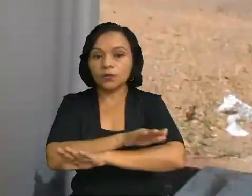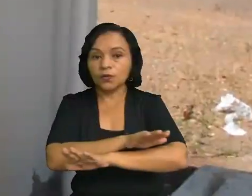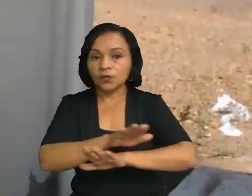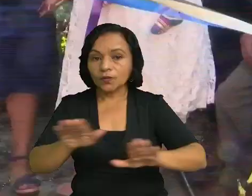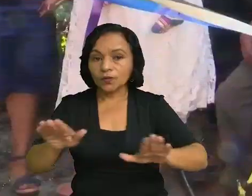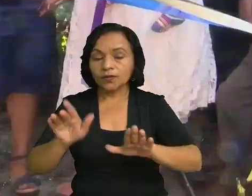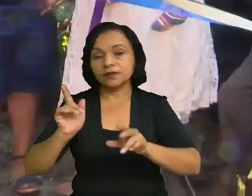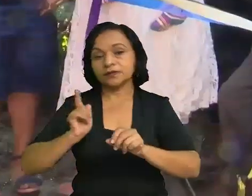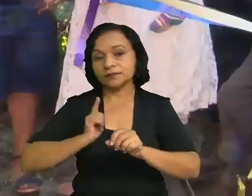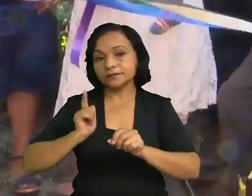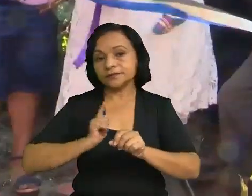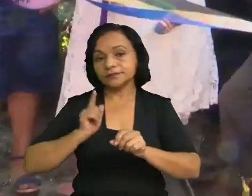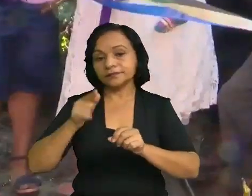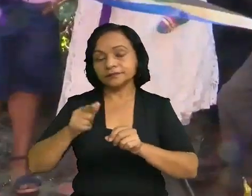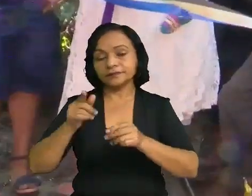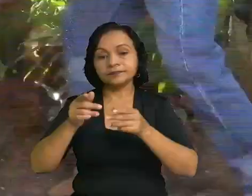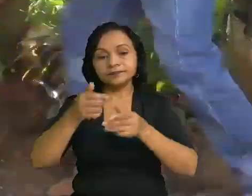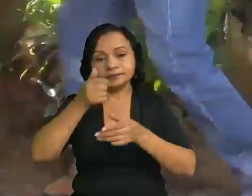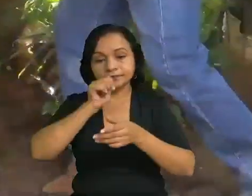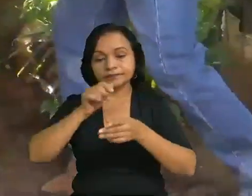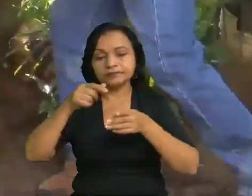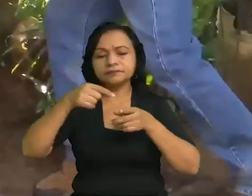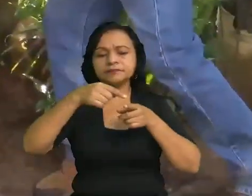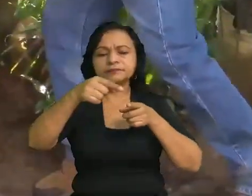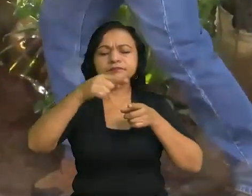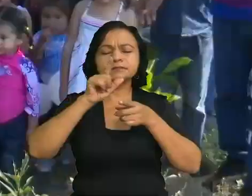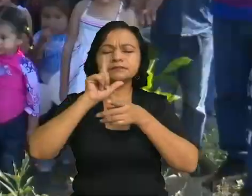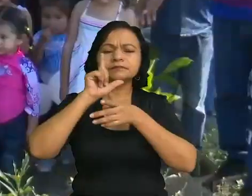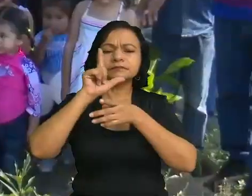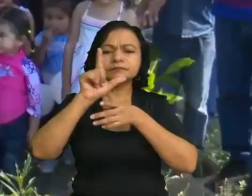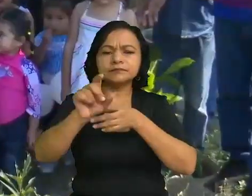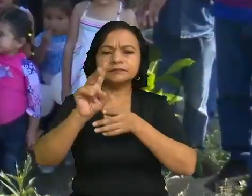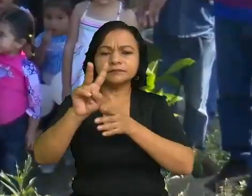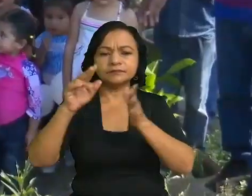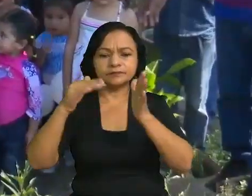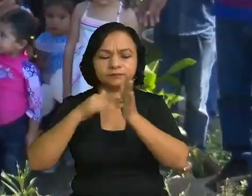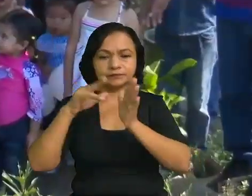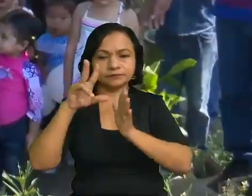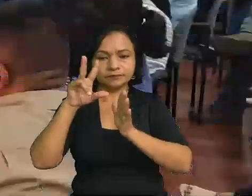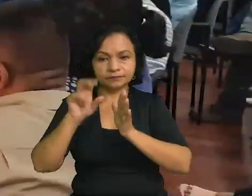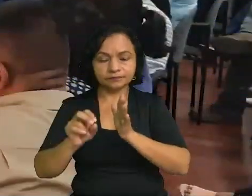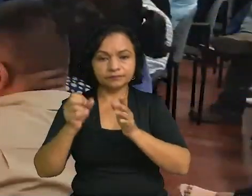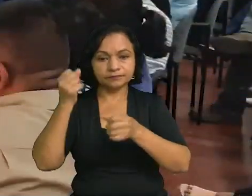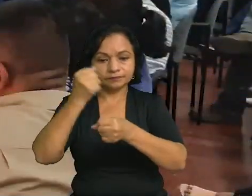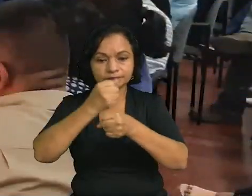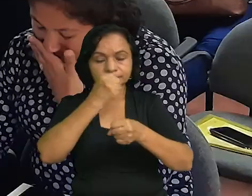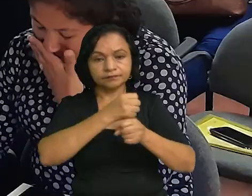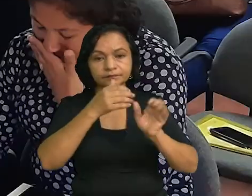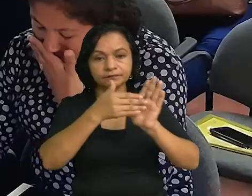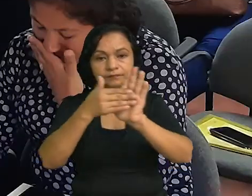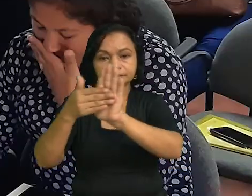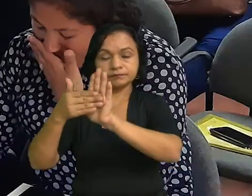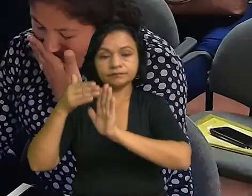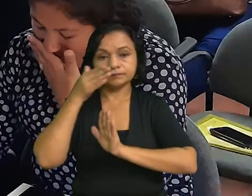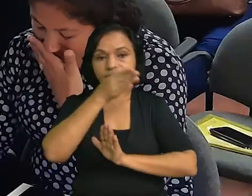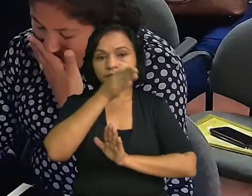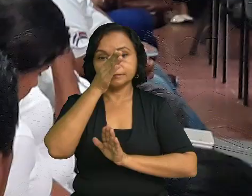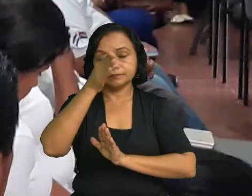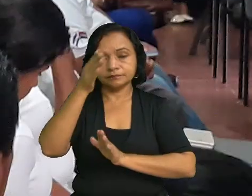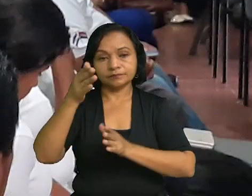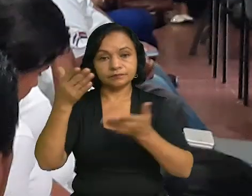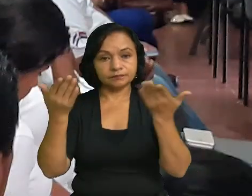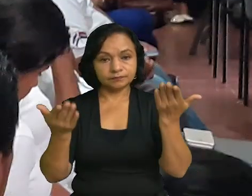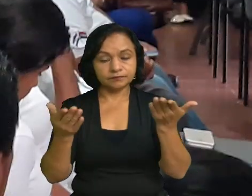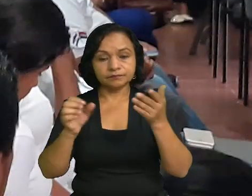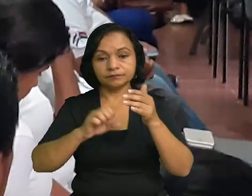existente de estos servicios en las comunidades rurales en 2020 con la implementación del modelo de gestión territorial de procesos con